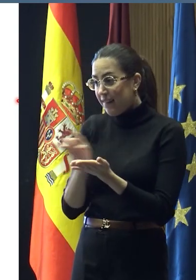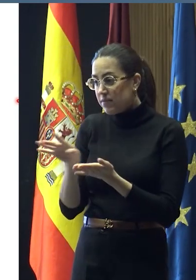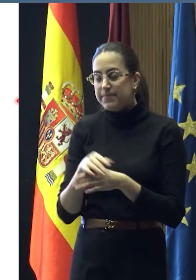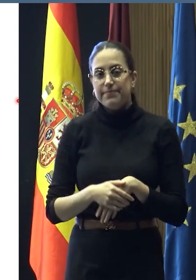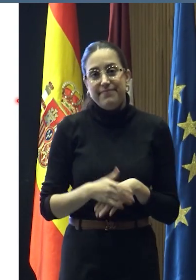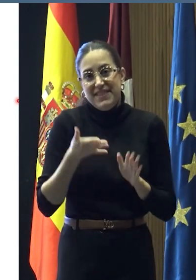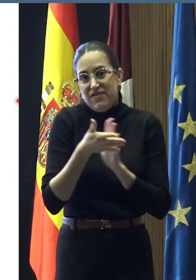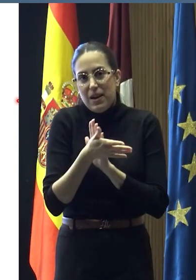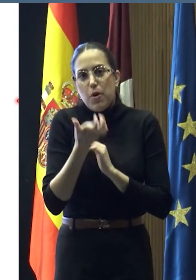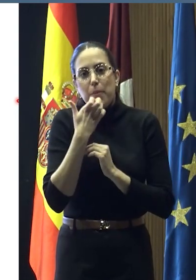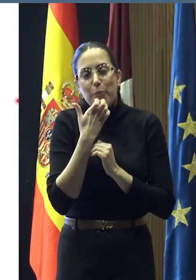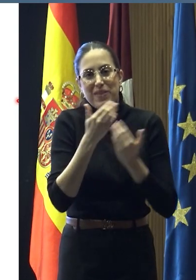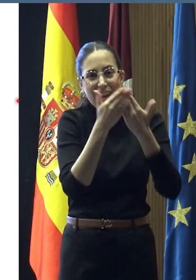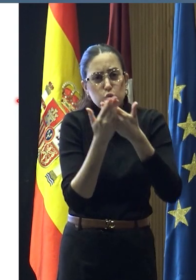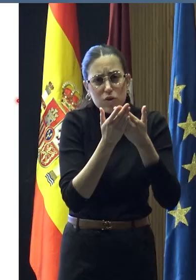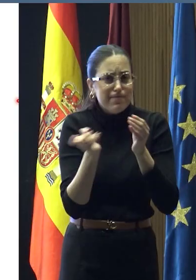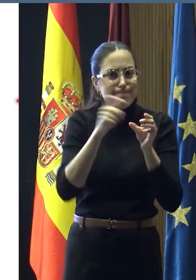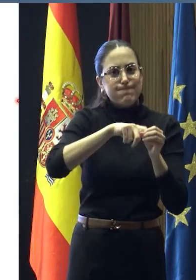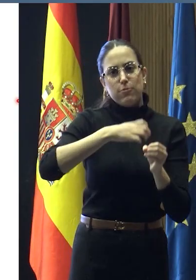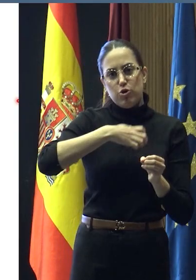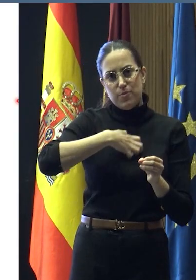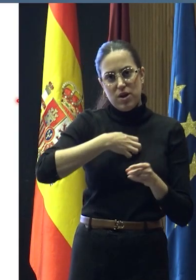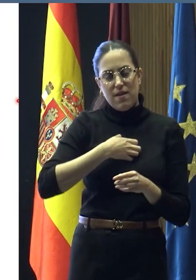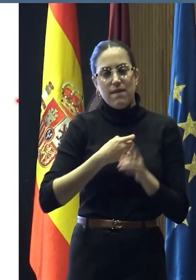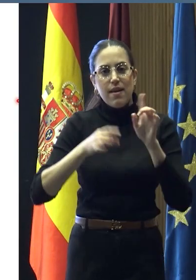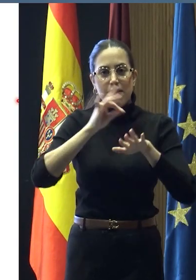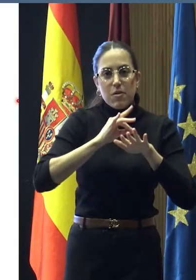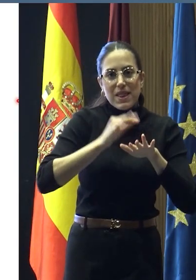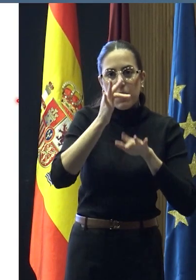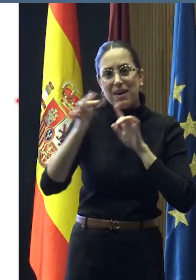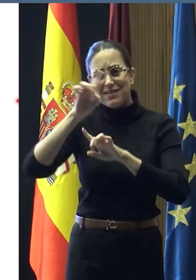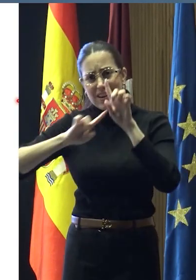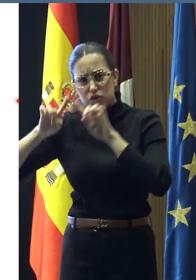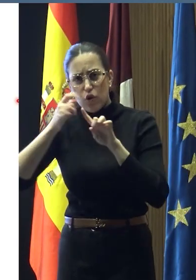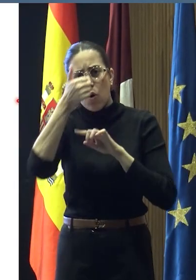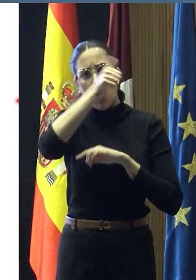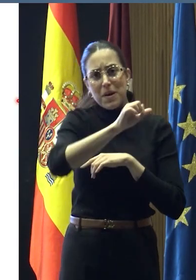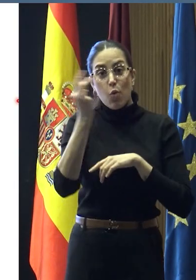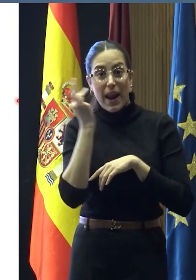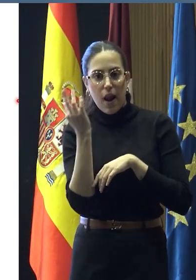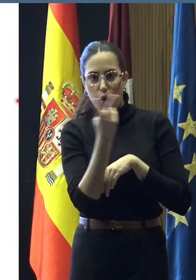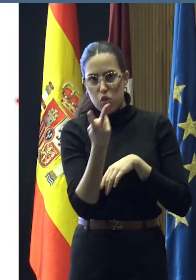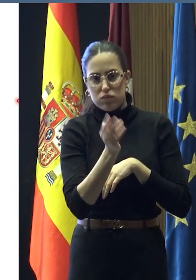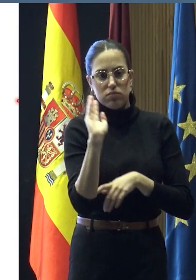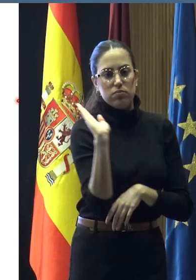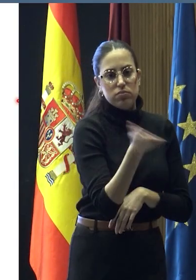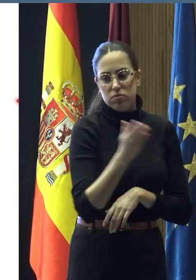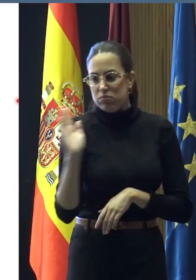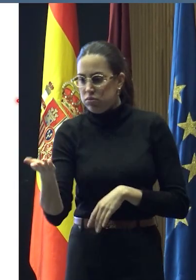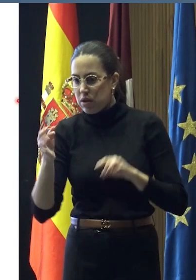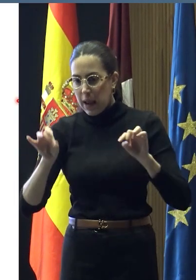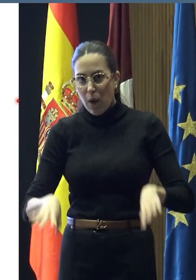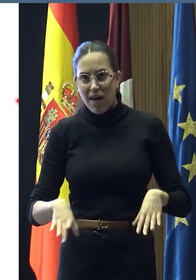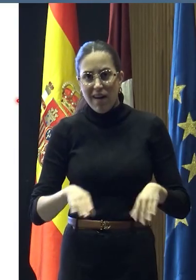Estudios clínicos sobre enfermedades y trastornos que afectan tanto a hombres como a mujeres, a los dos,